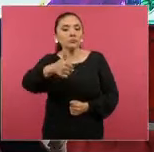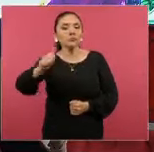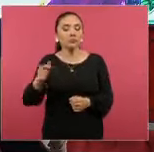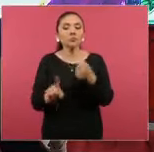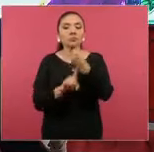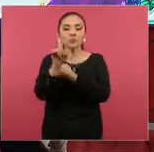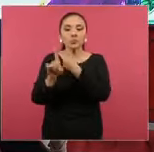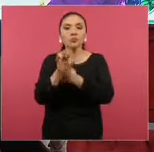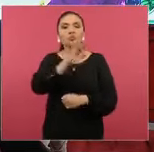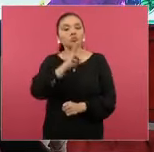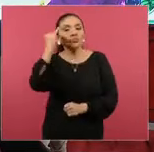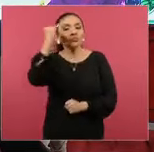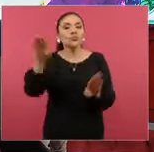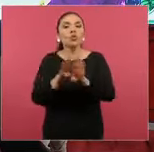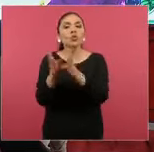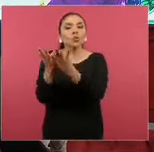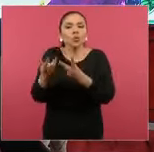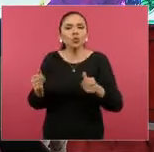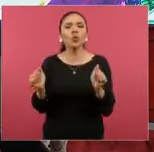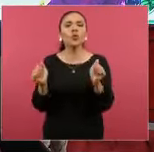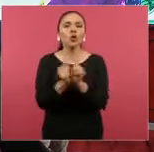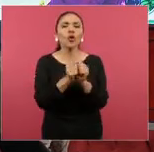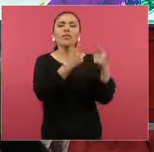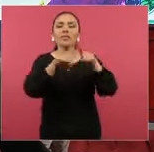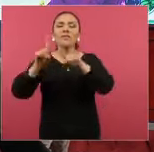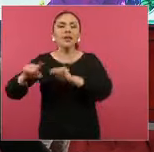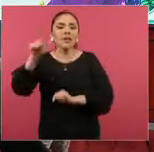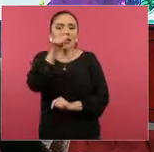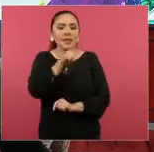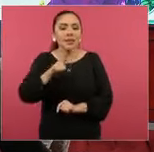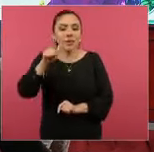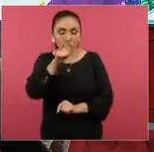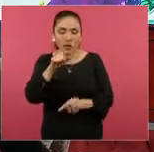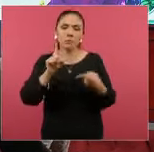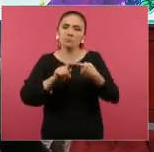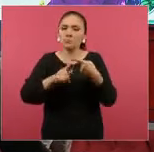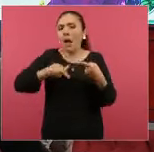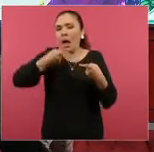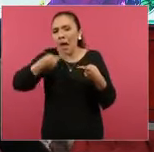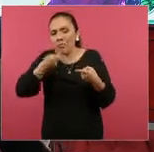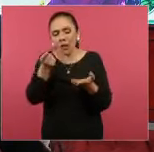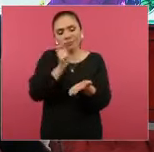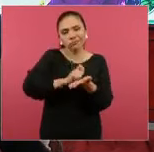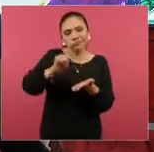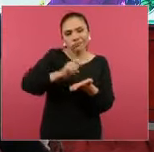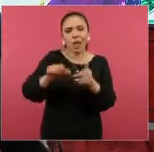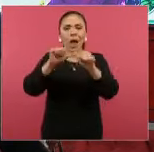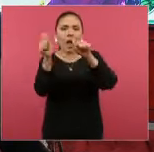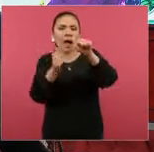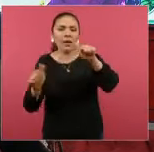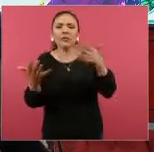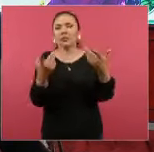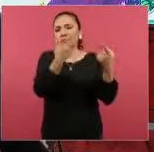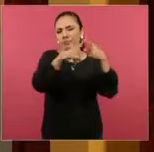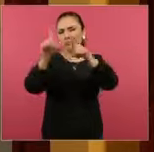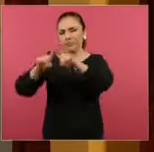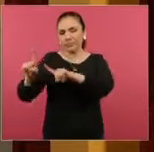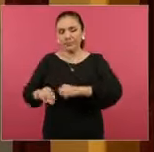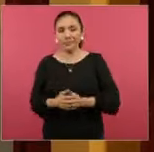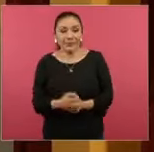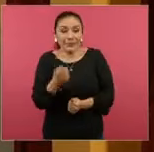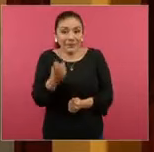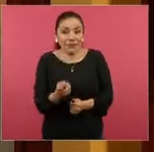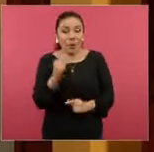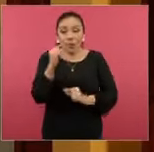soluciones creativas a través de ¿qué? Diferentes lenguajes. El oral, escrito, artístico, entre otros. Es decir,